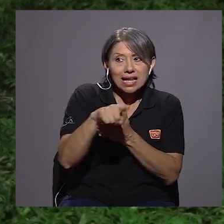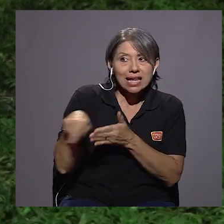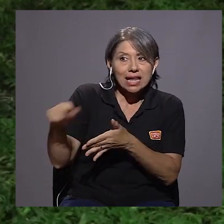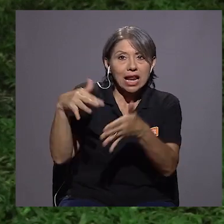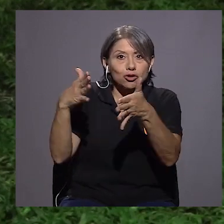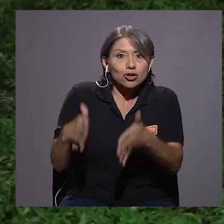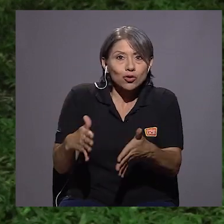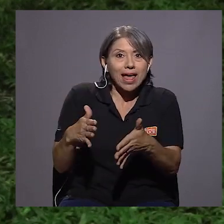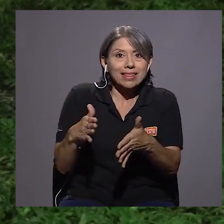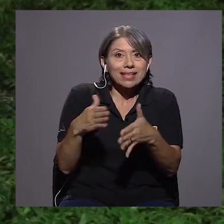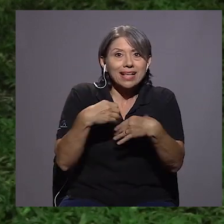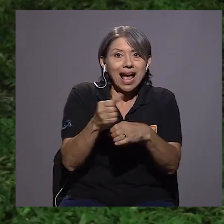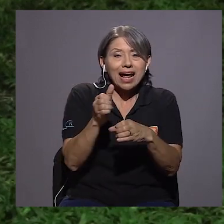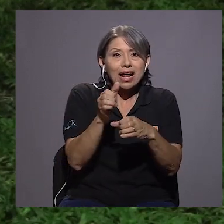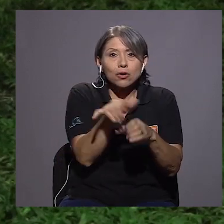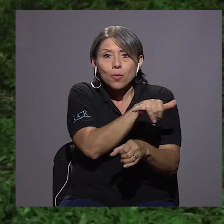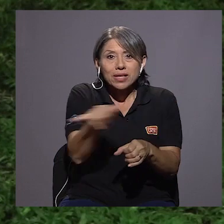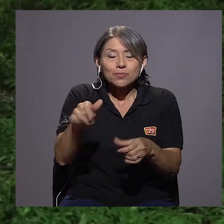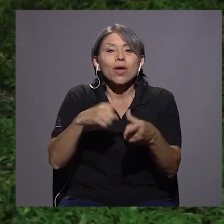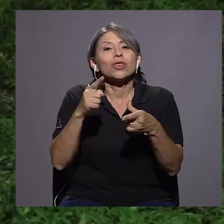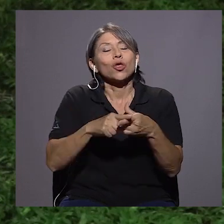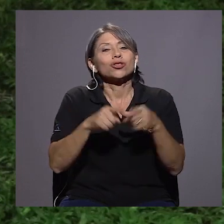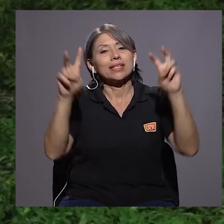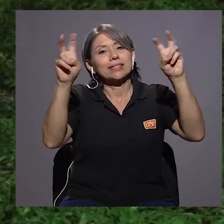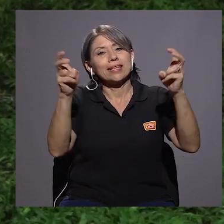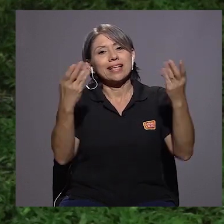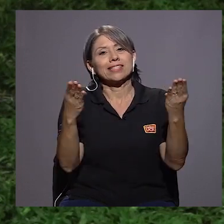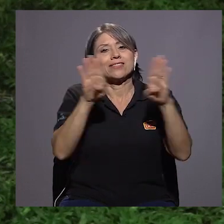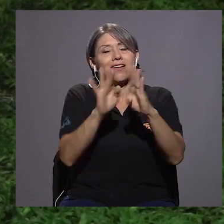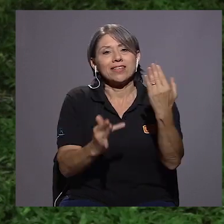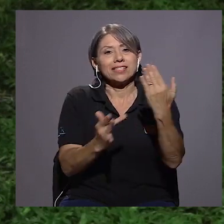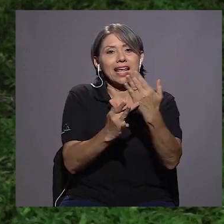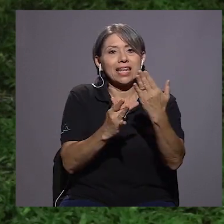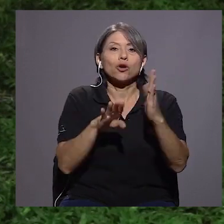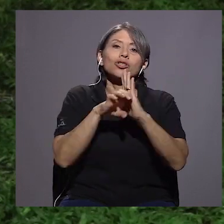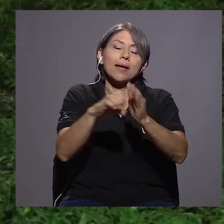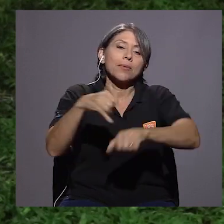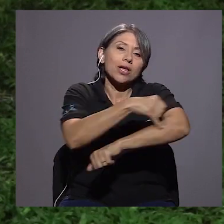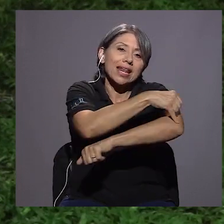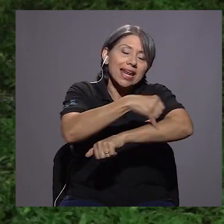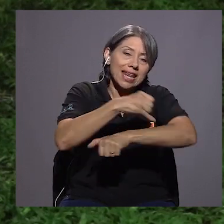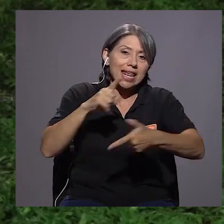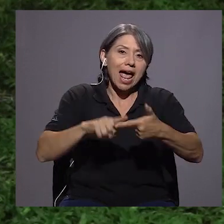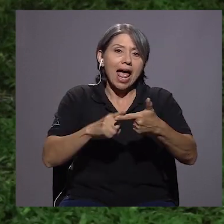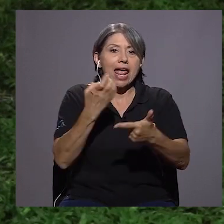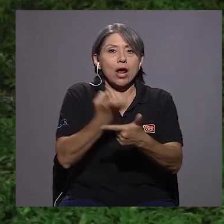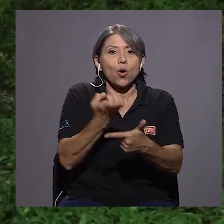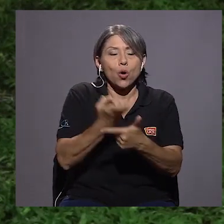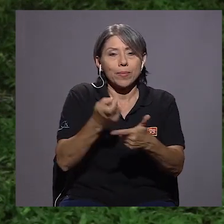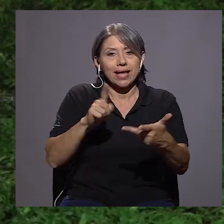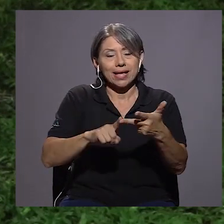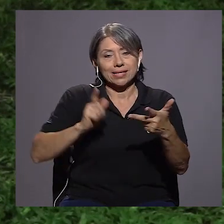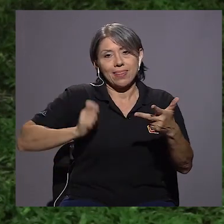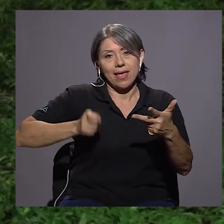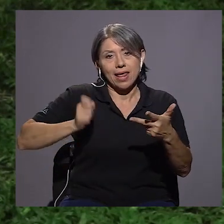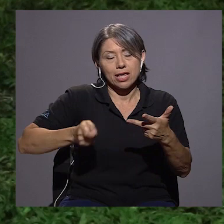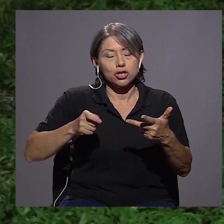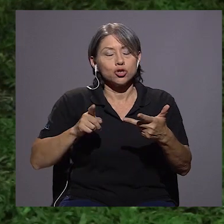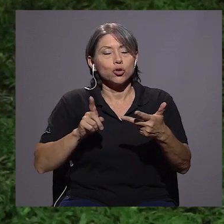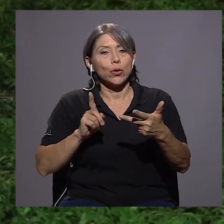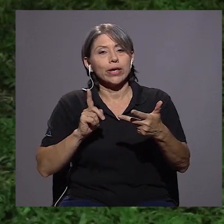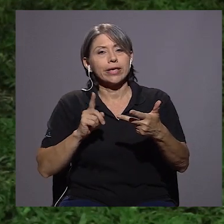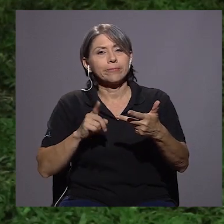estudiantes se organicen de la misma manera, empiecen a hacer cierres técnicos de edificios. Por ejemplo, el de Ingeniería, el de Económicas, el de Derecho